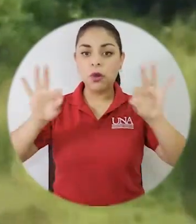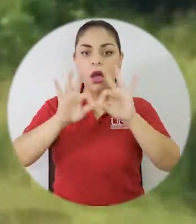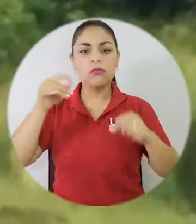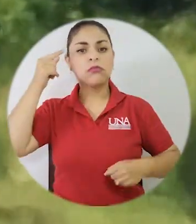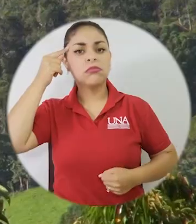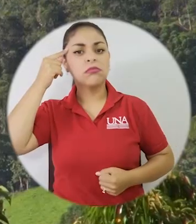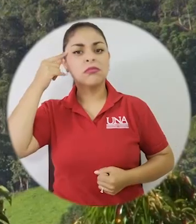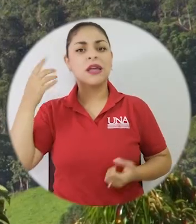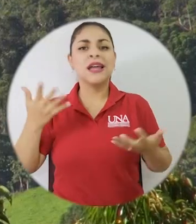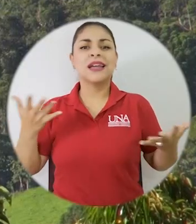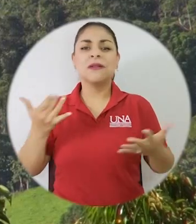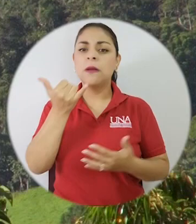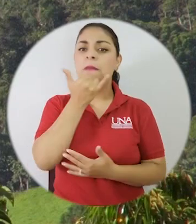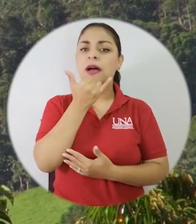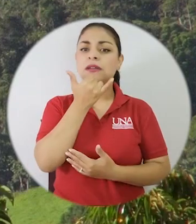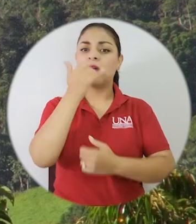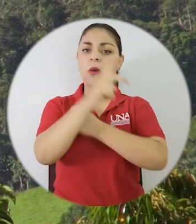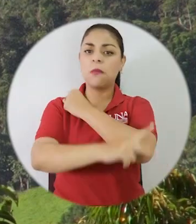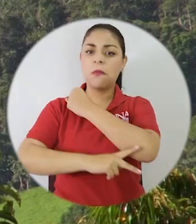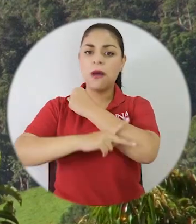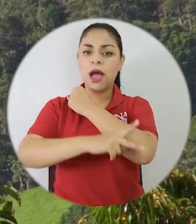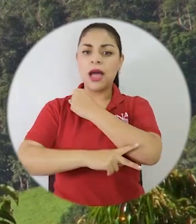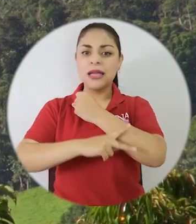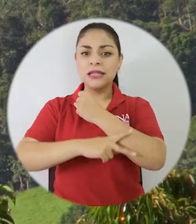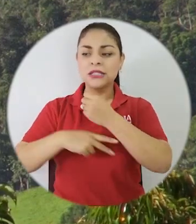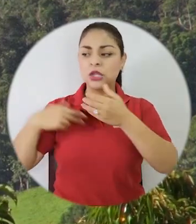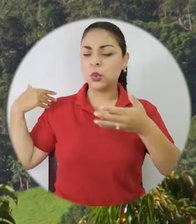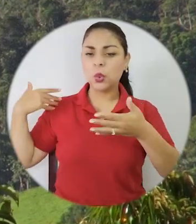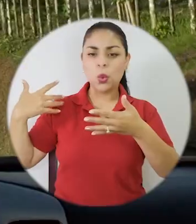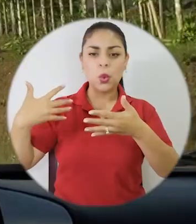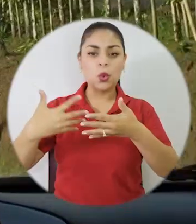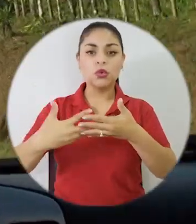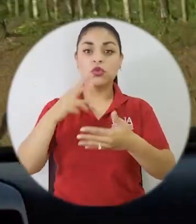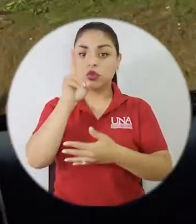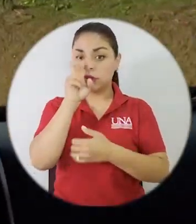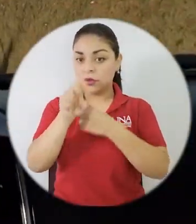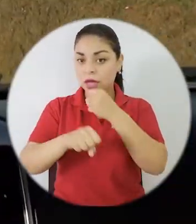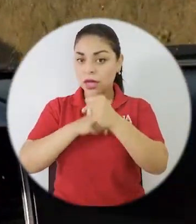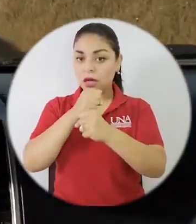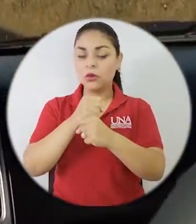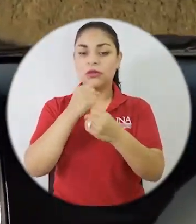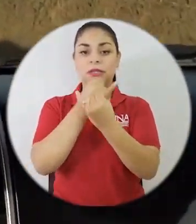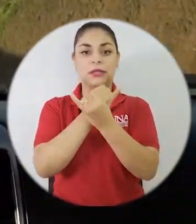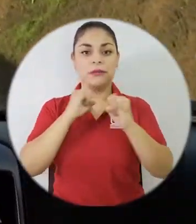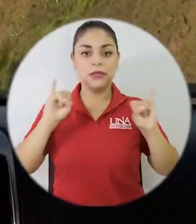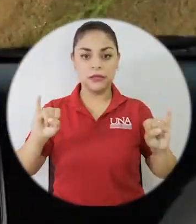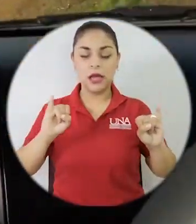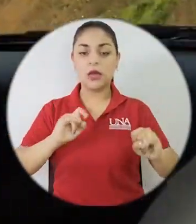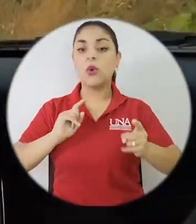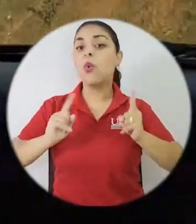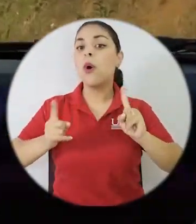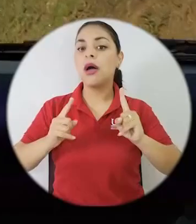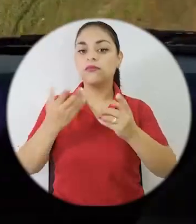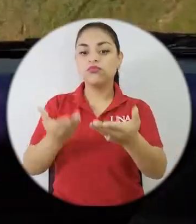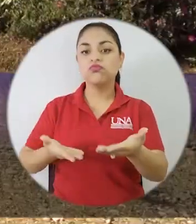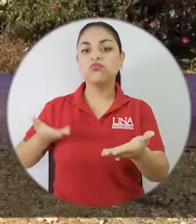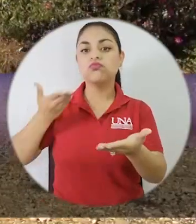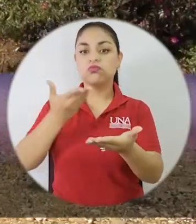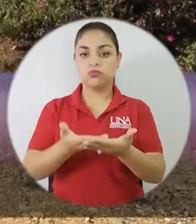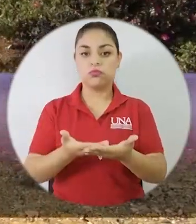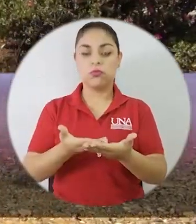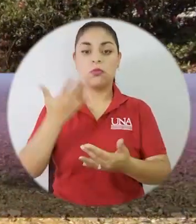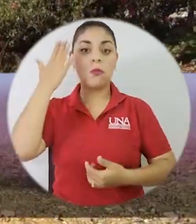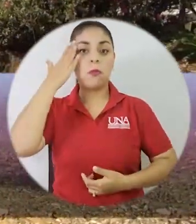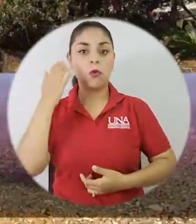que ha pasado con el país a lo largo de estos 200 años de independencia y cuáles son las propuestas, porque creo